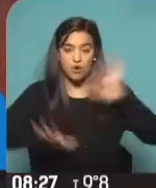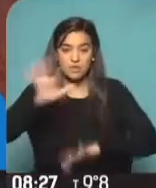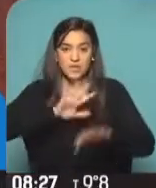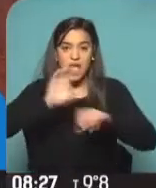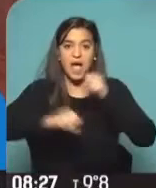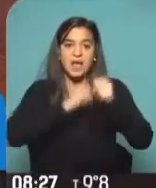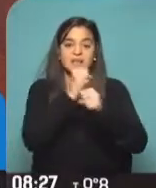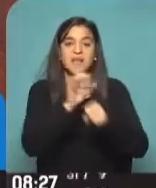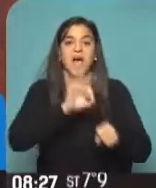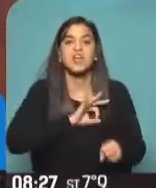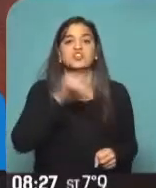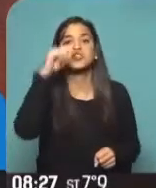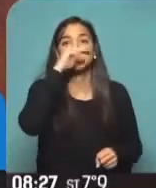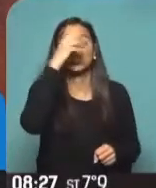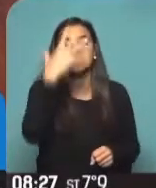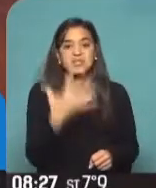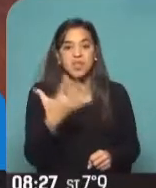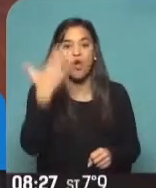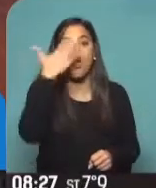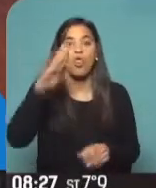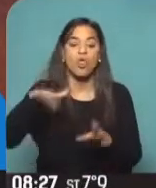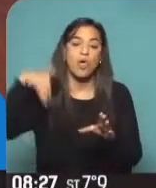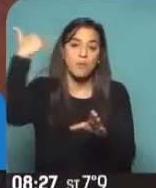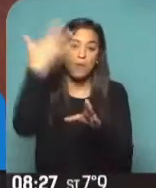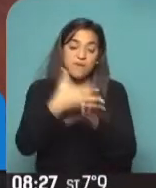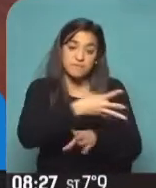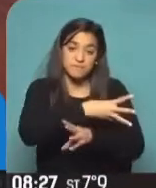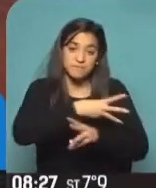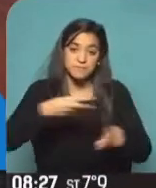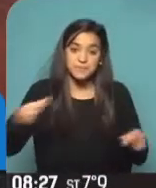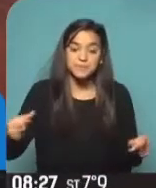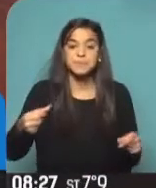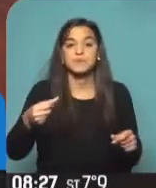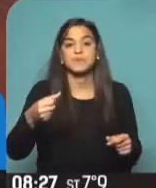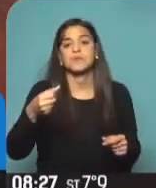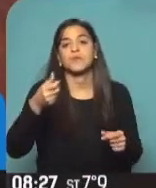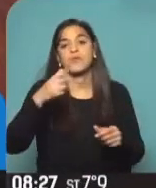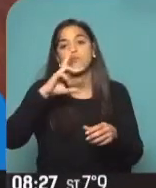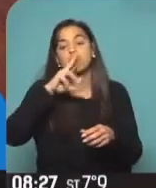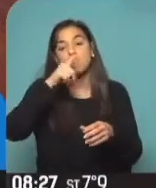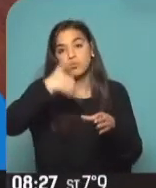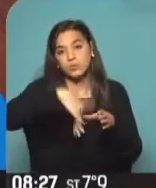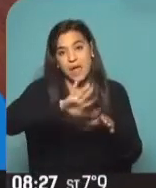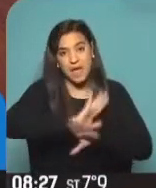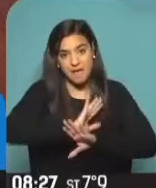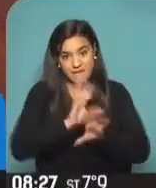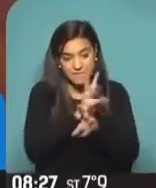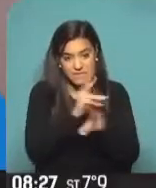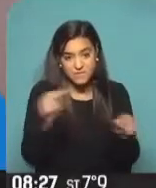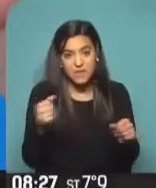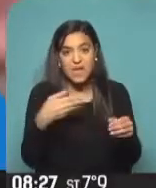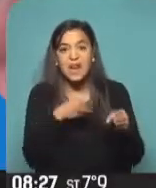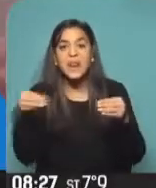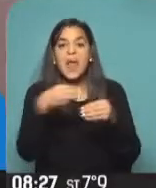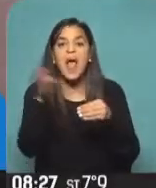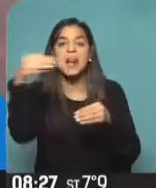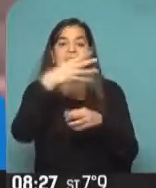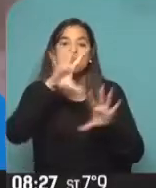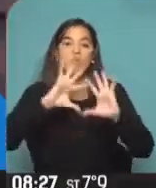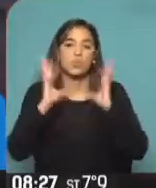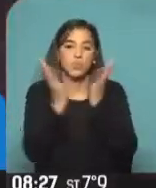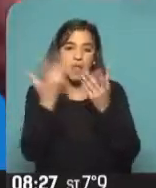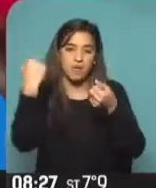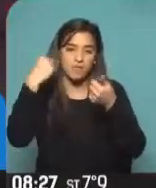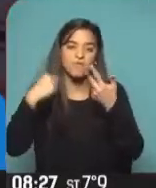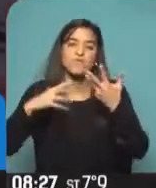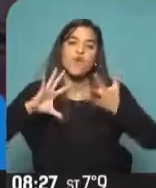75 después se terminó el uso de las rutas y se pasó al rally mundial a otras